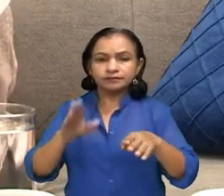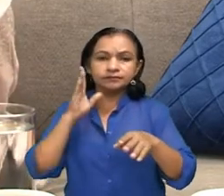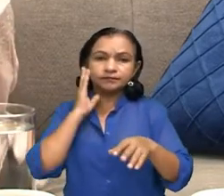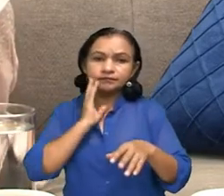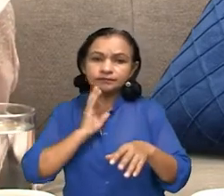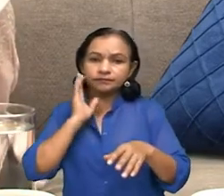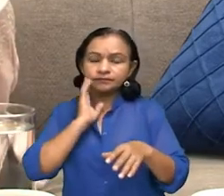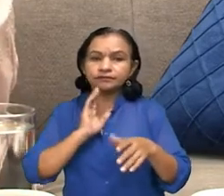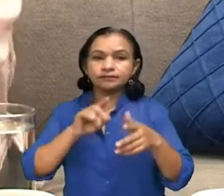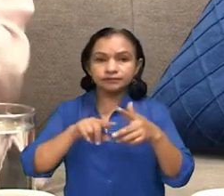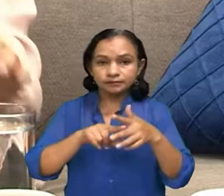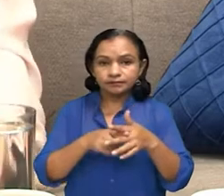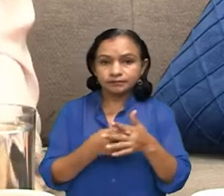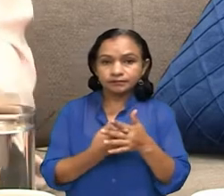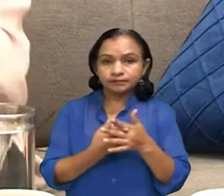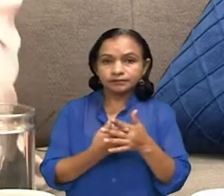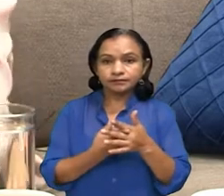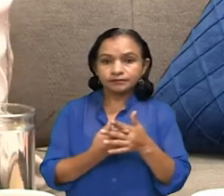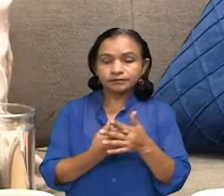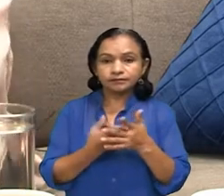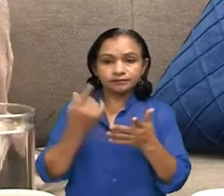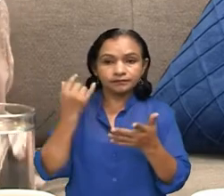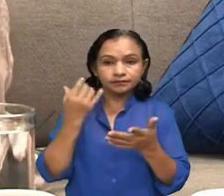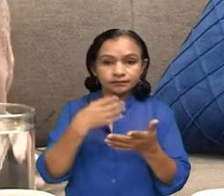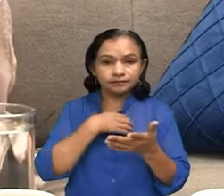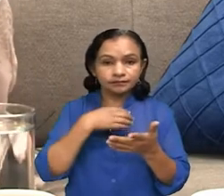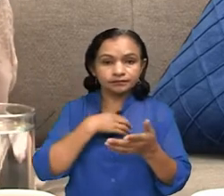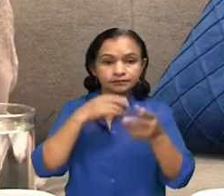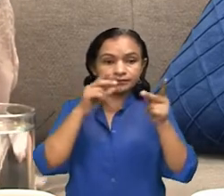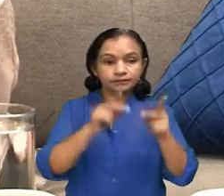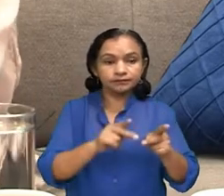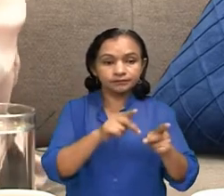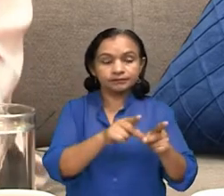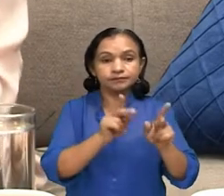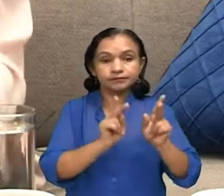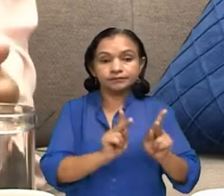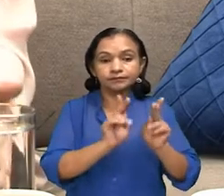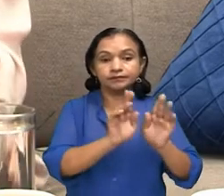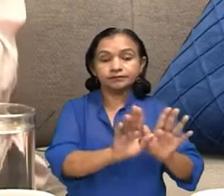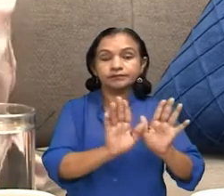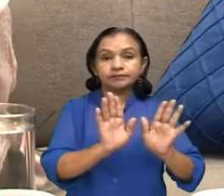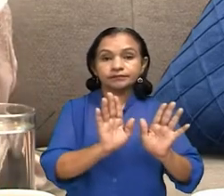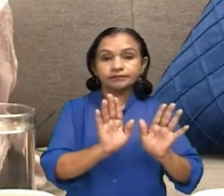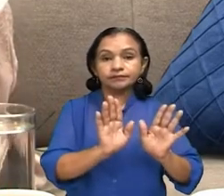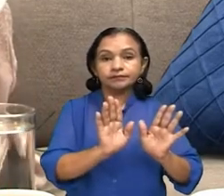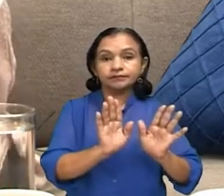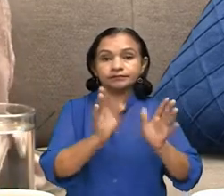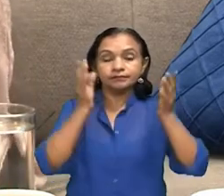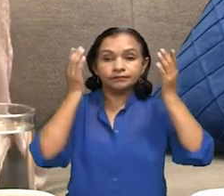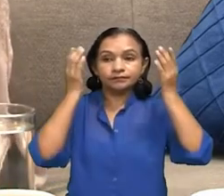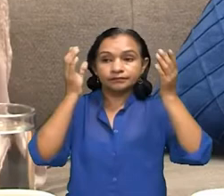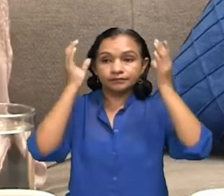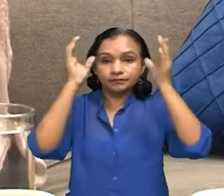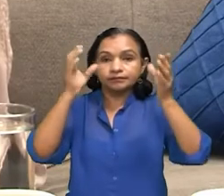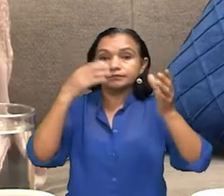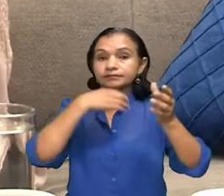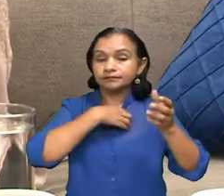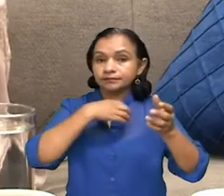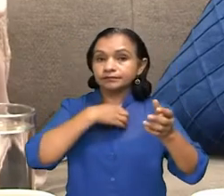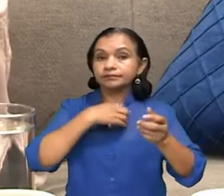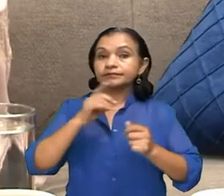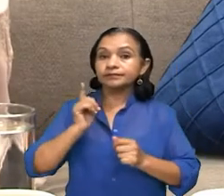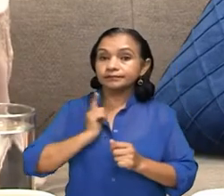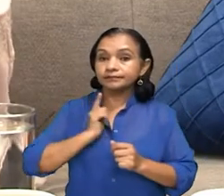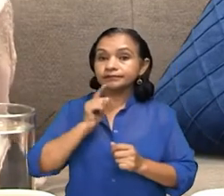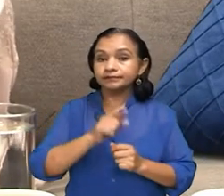experiencia, ¿verdad? Sino de una identidad del producto, con okay. una gran carga cultural. Y es ahí